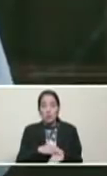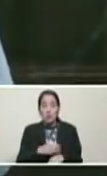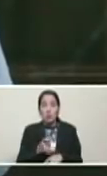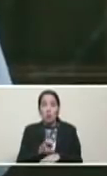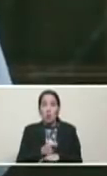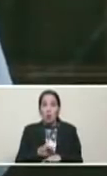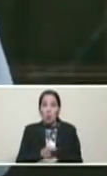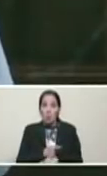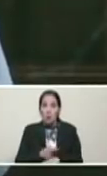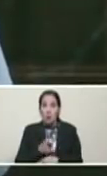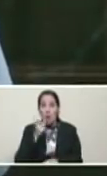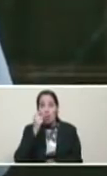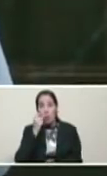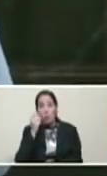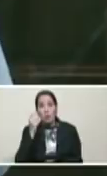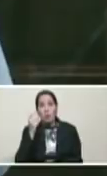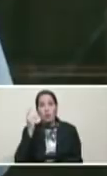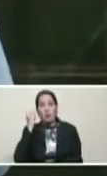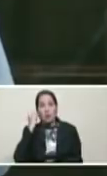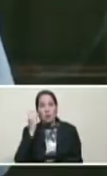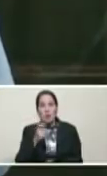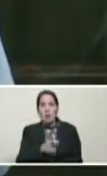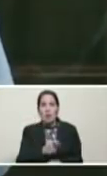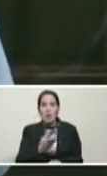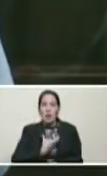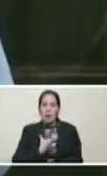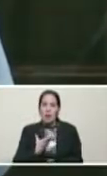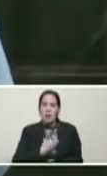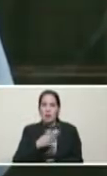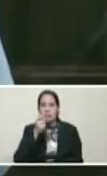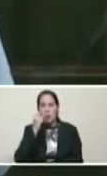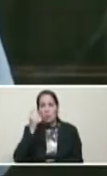alcaldes alcaldesas que trabajan por la patria